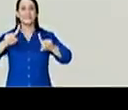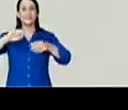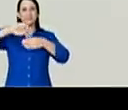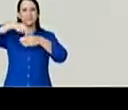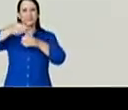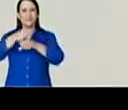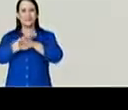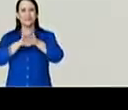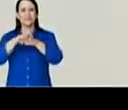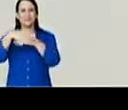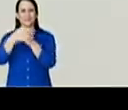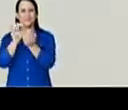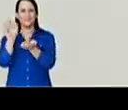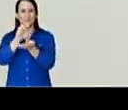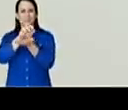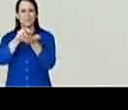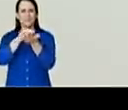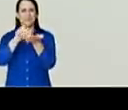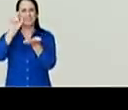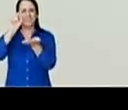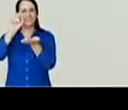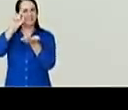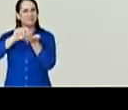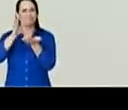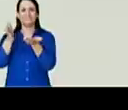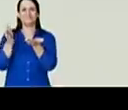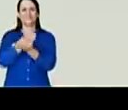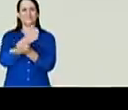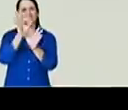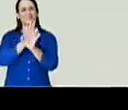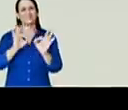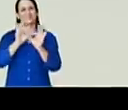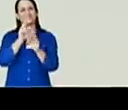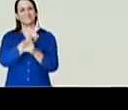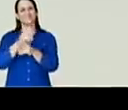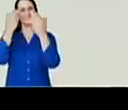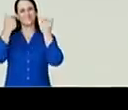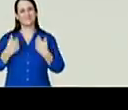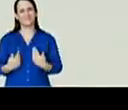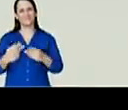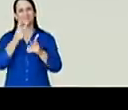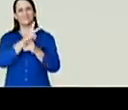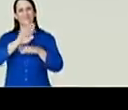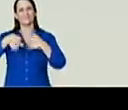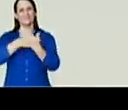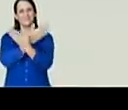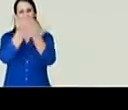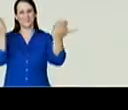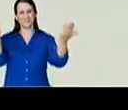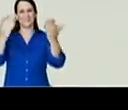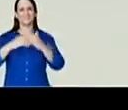ayuda a remover las bacterias sin resecar tu piel cuidémonos por ti por todos